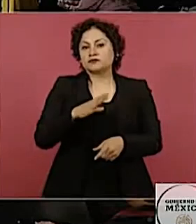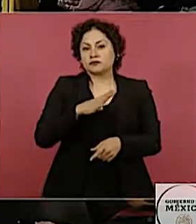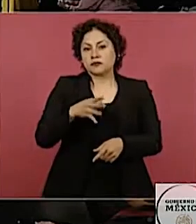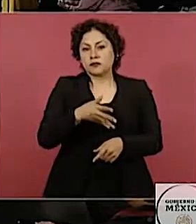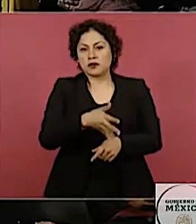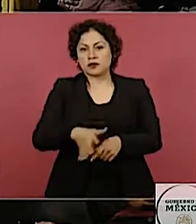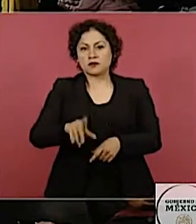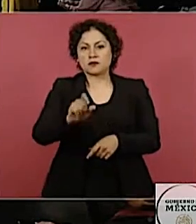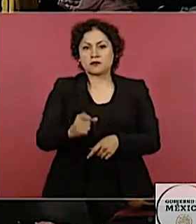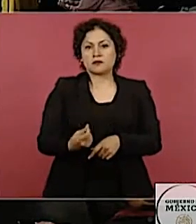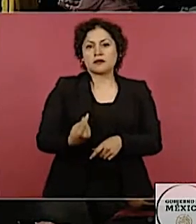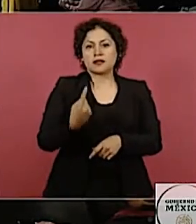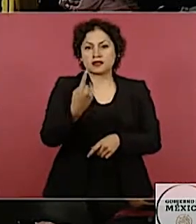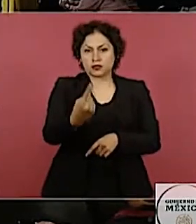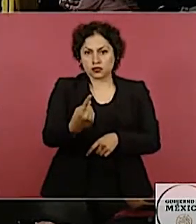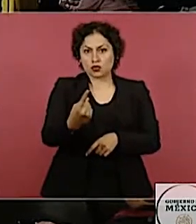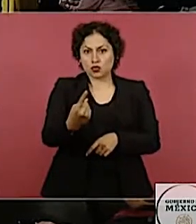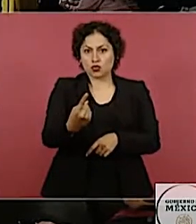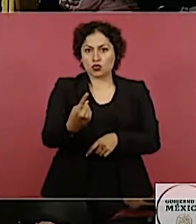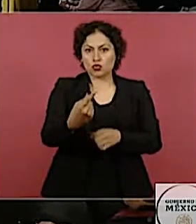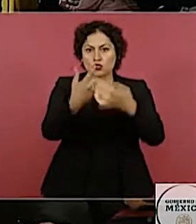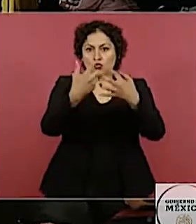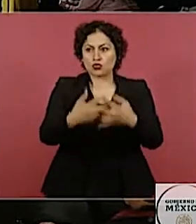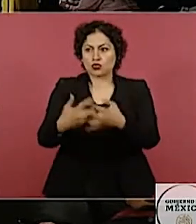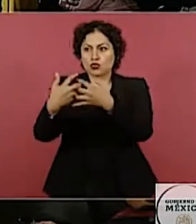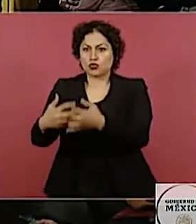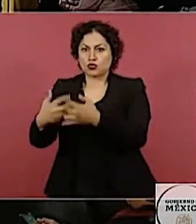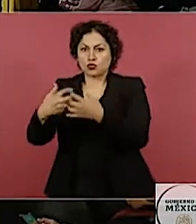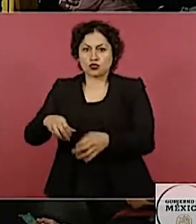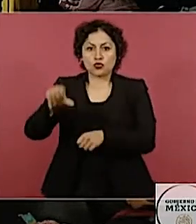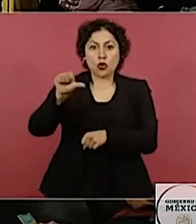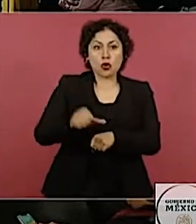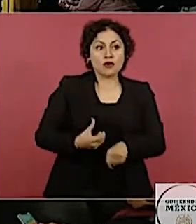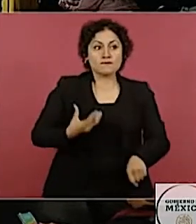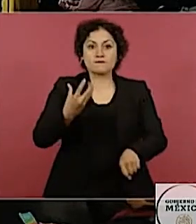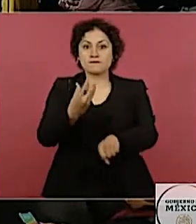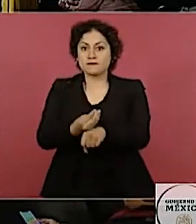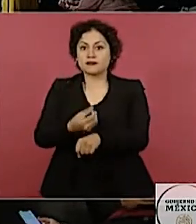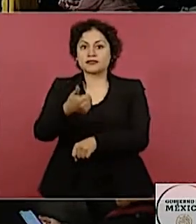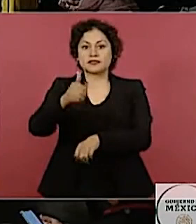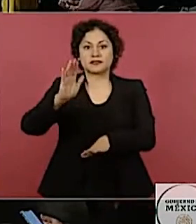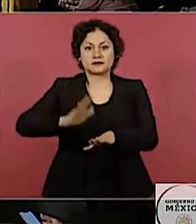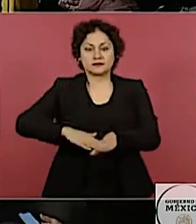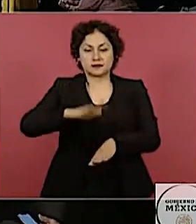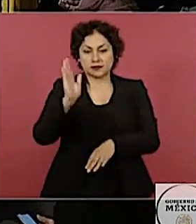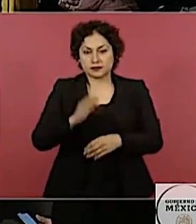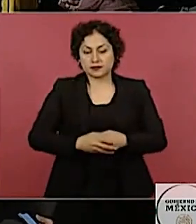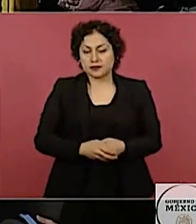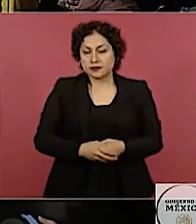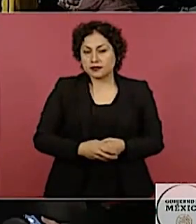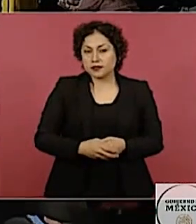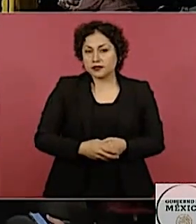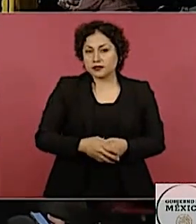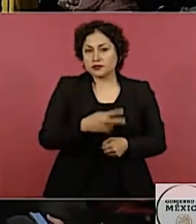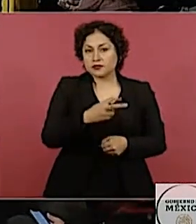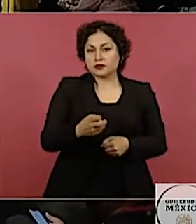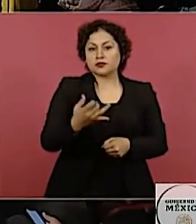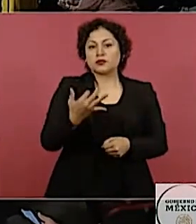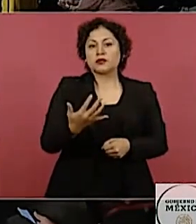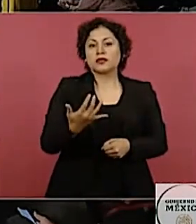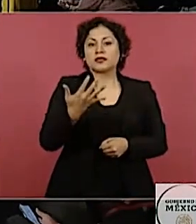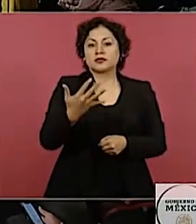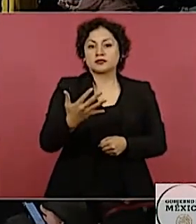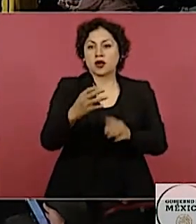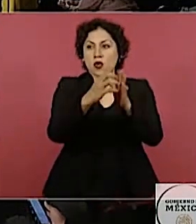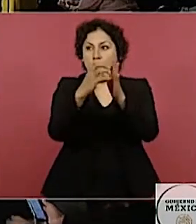subestaciones de las 30 hoy deberemos de meter seis más y en circuitos de distribución de los 155 dañados